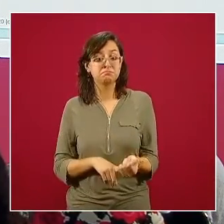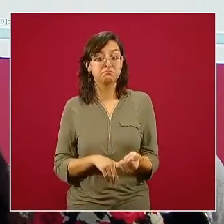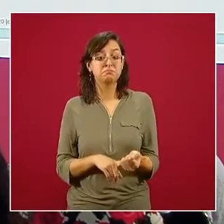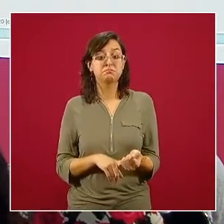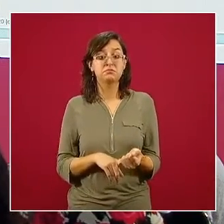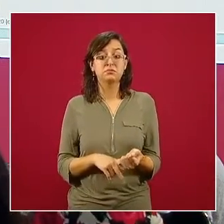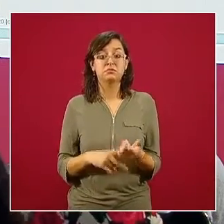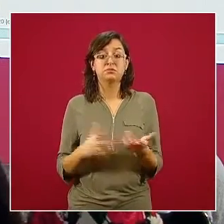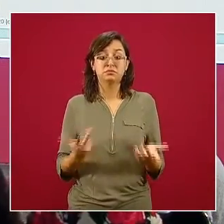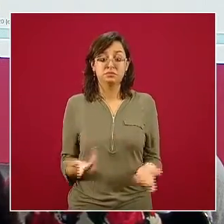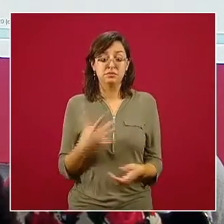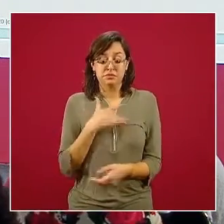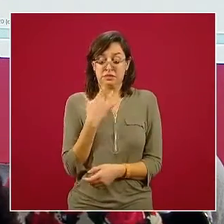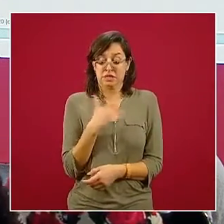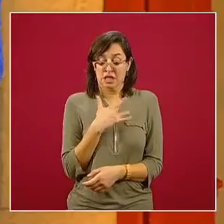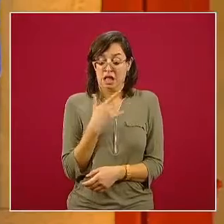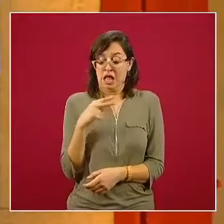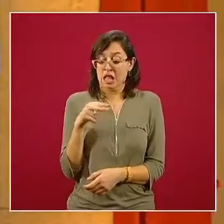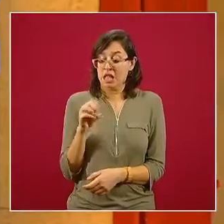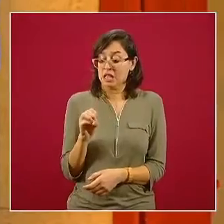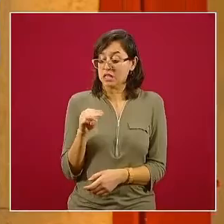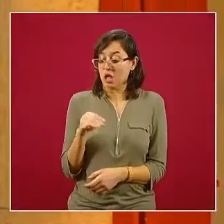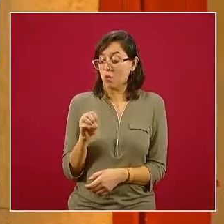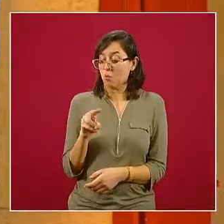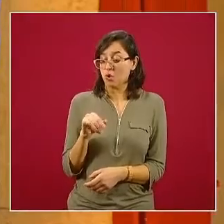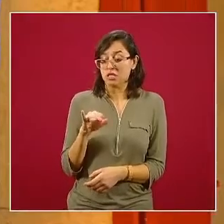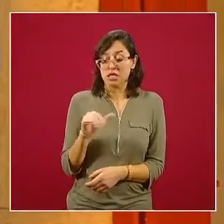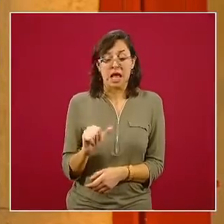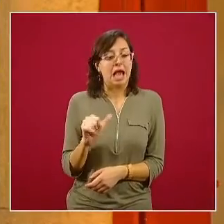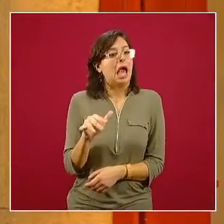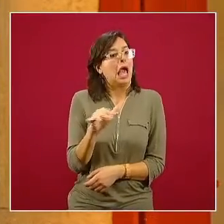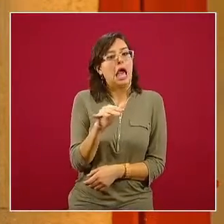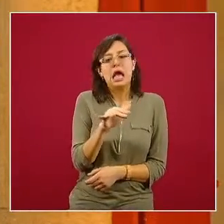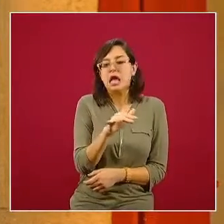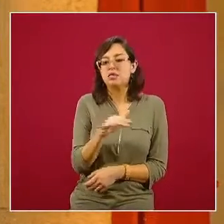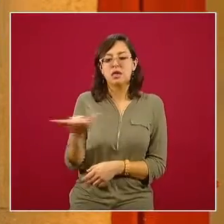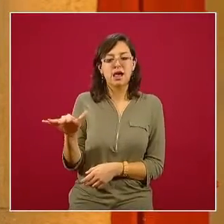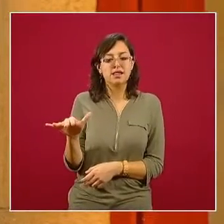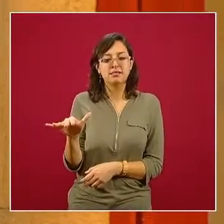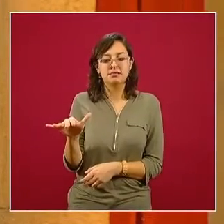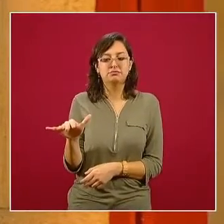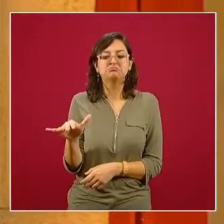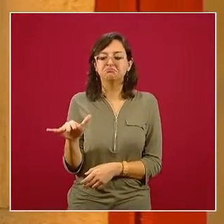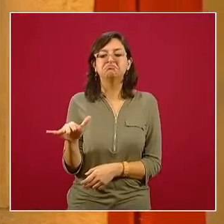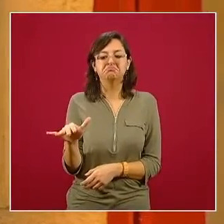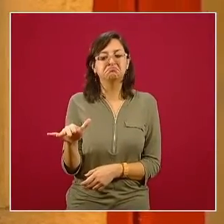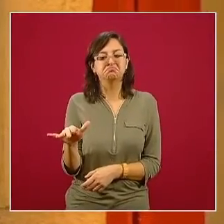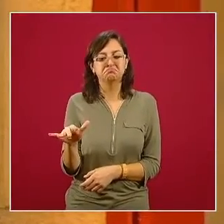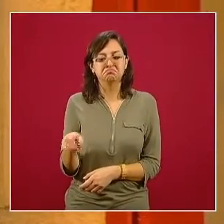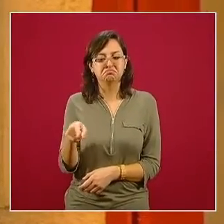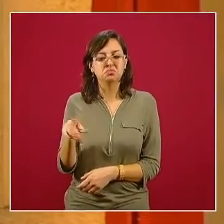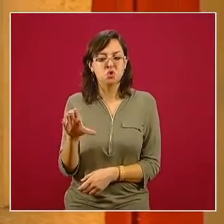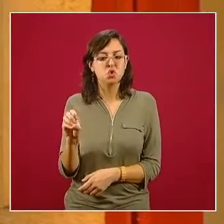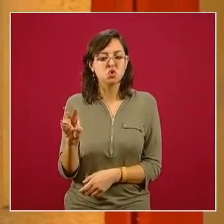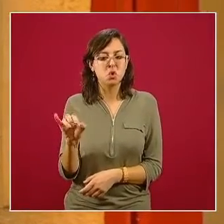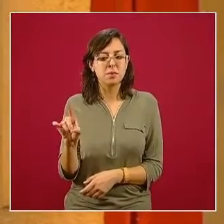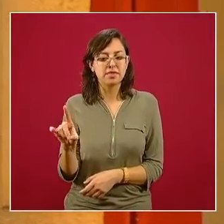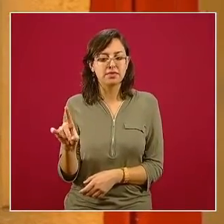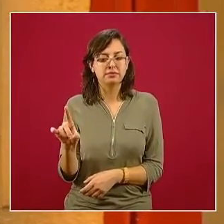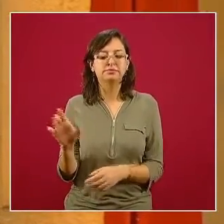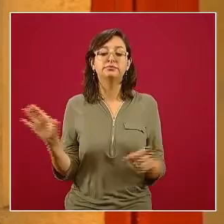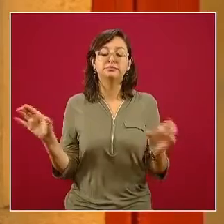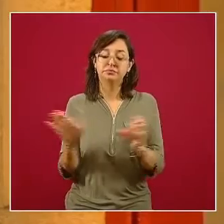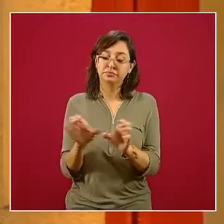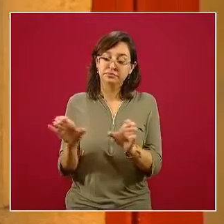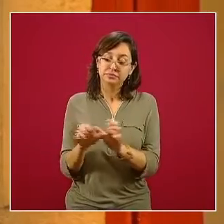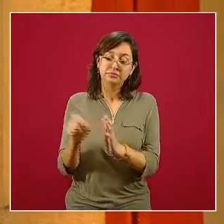de manera gruesa corresponden a neumonías deben ser considerados como casos probables de COVID. Los certificados de